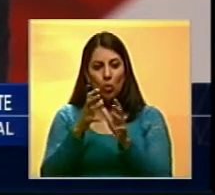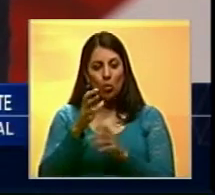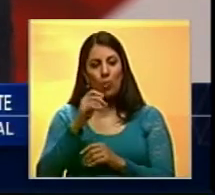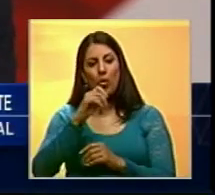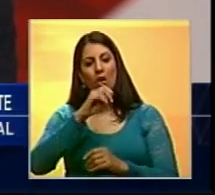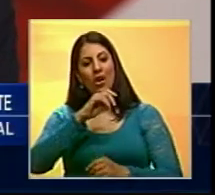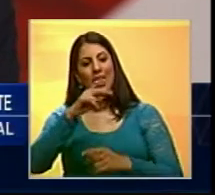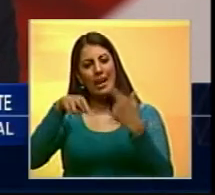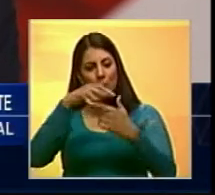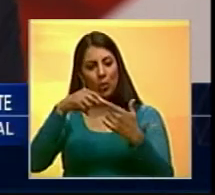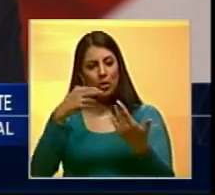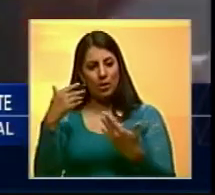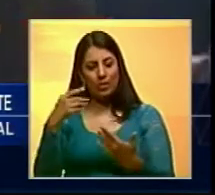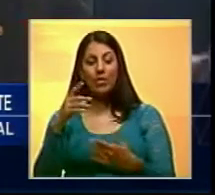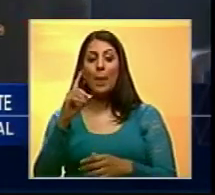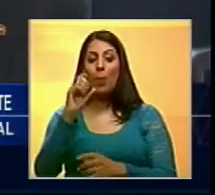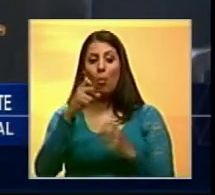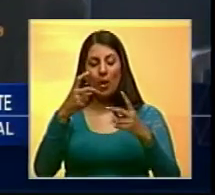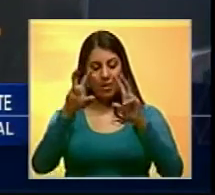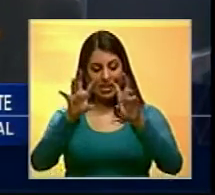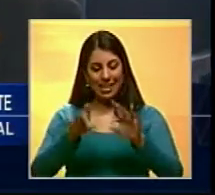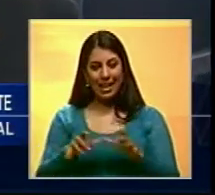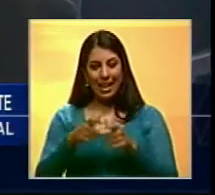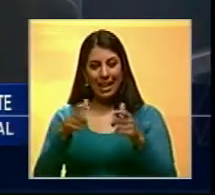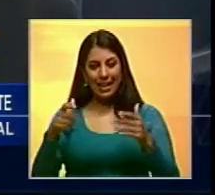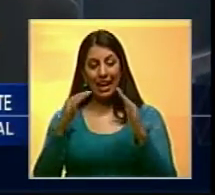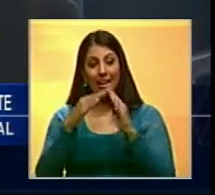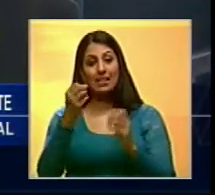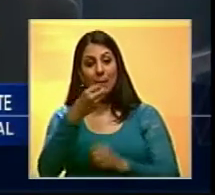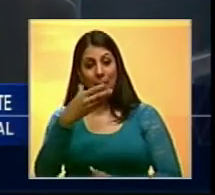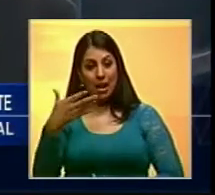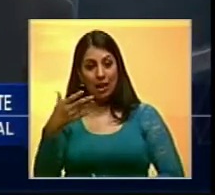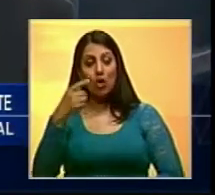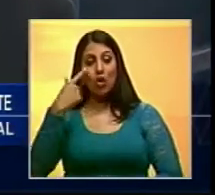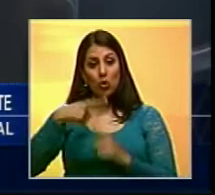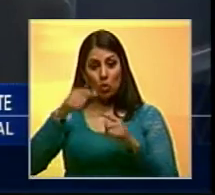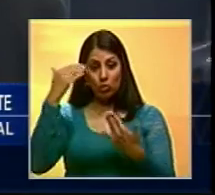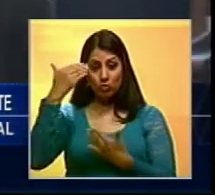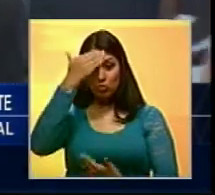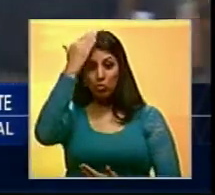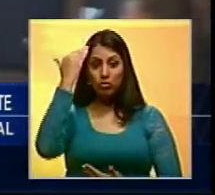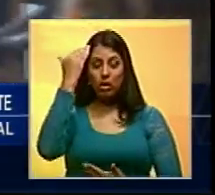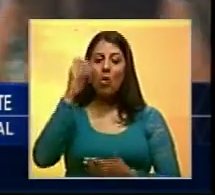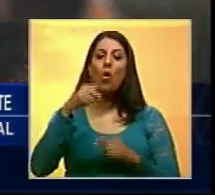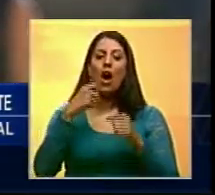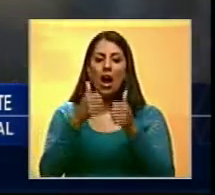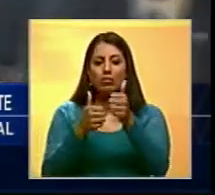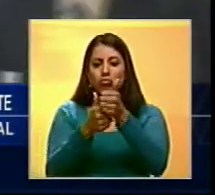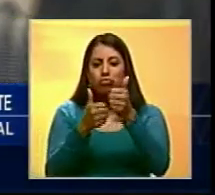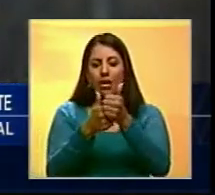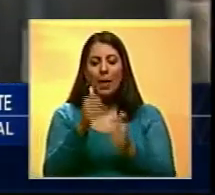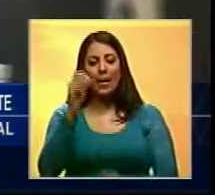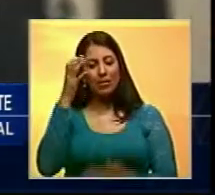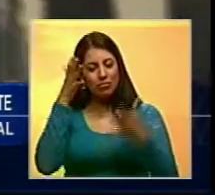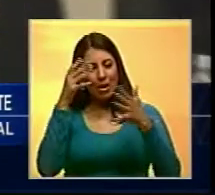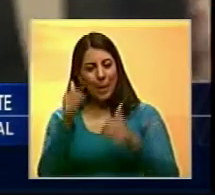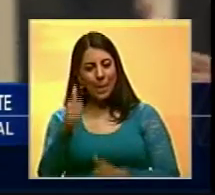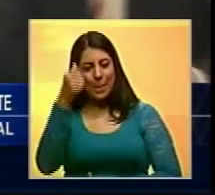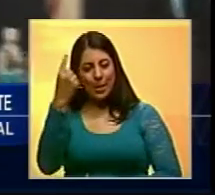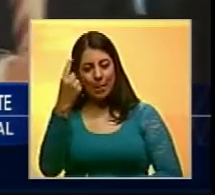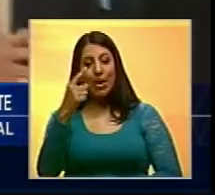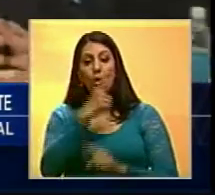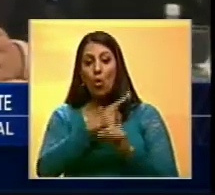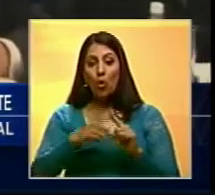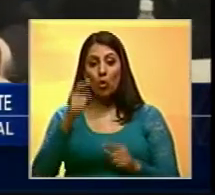Republicano, Reince Priebus, como el secretario general de la Casa Blanca y Steve Bannon como su asesor principal. Por otro lado,